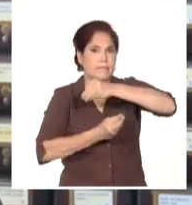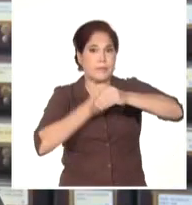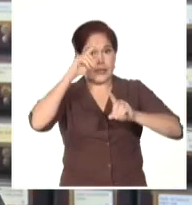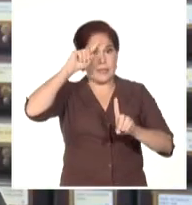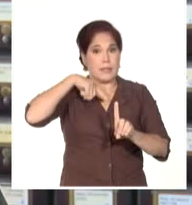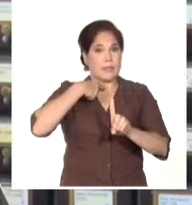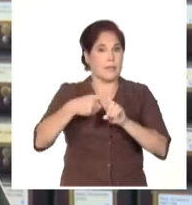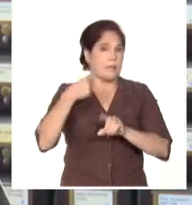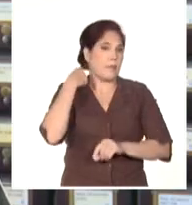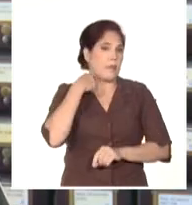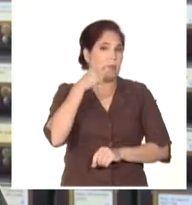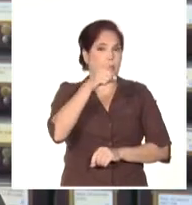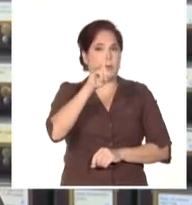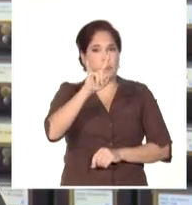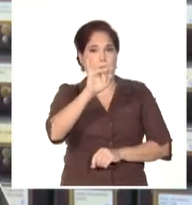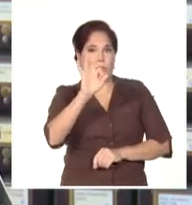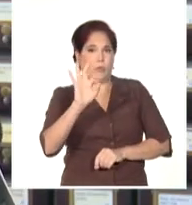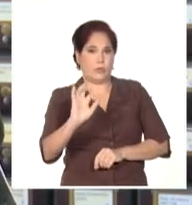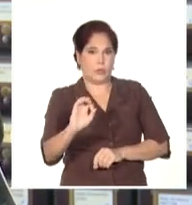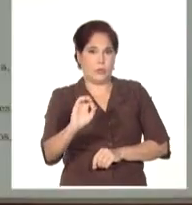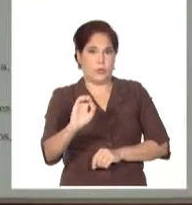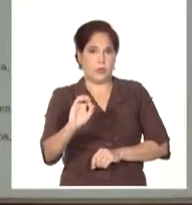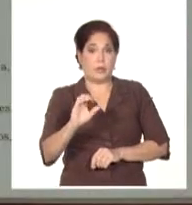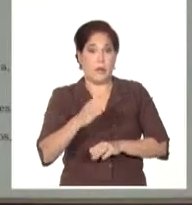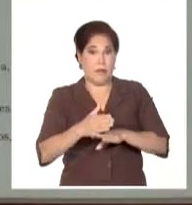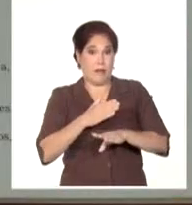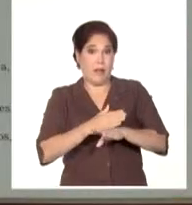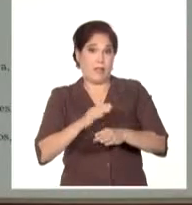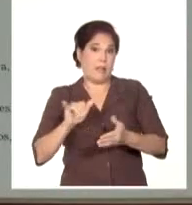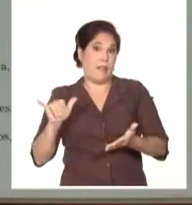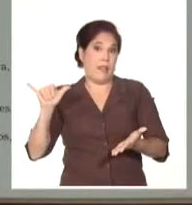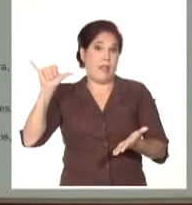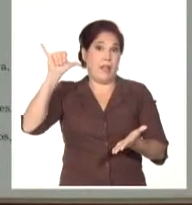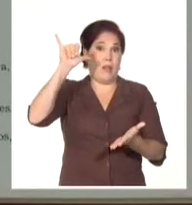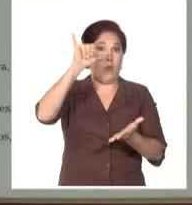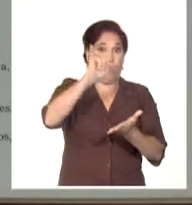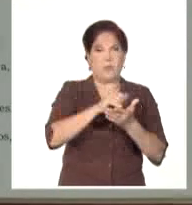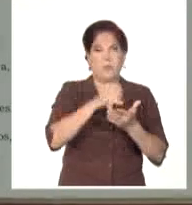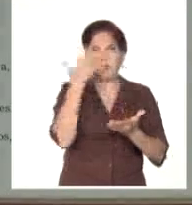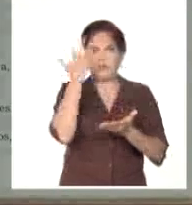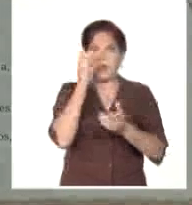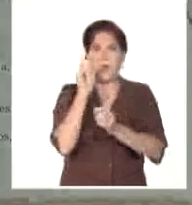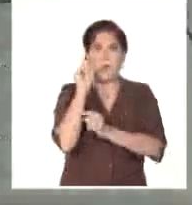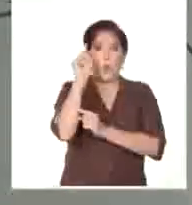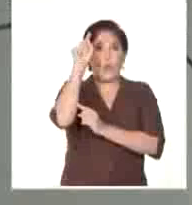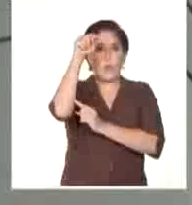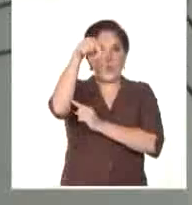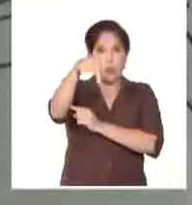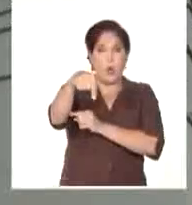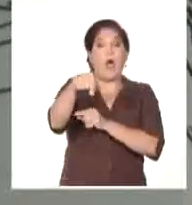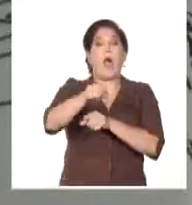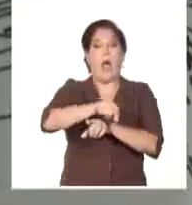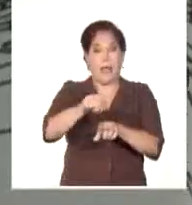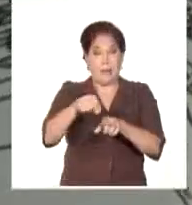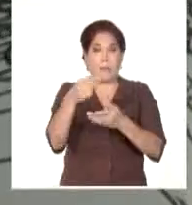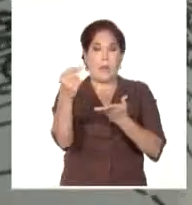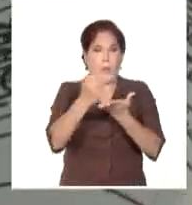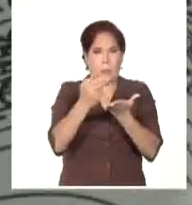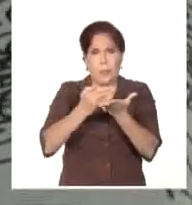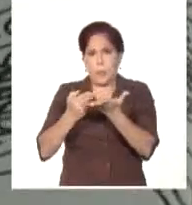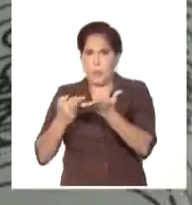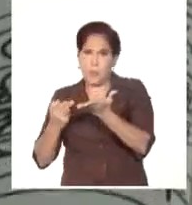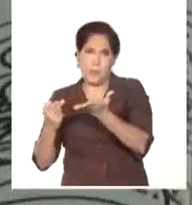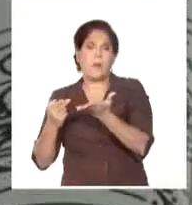del 80, antes del vuelo de Tamayo. Guillén con sus poemas y Gallardo con las ilustraciones